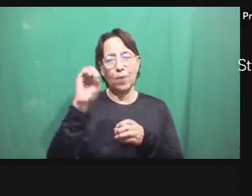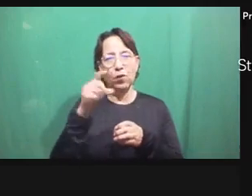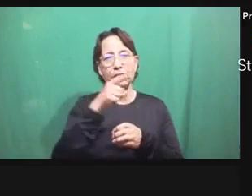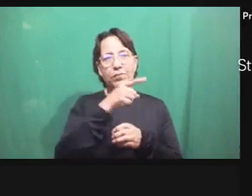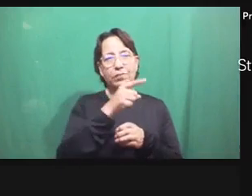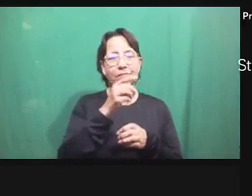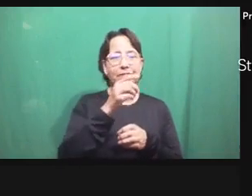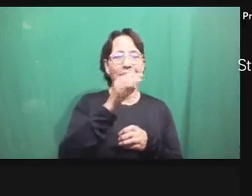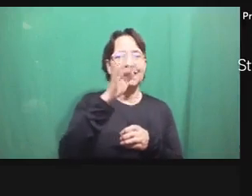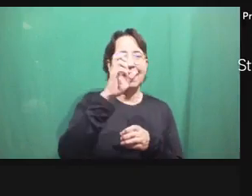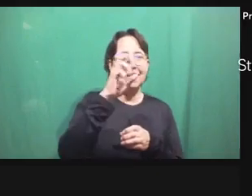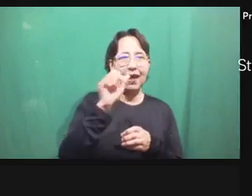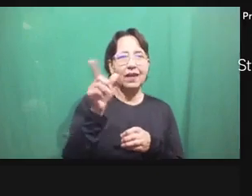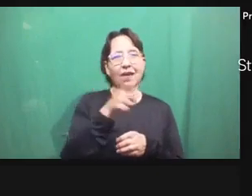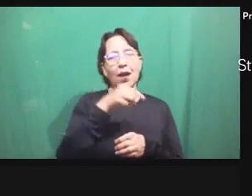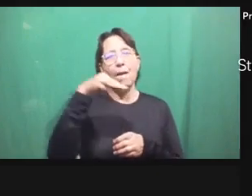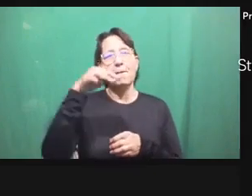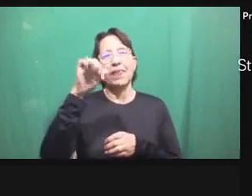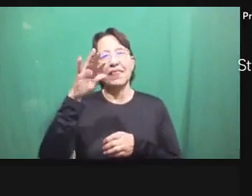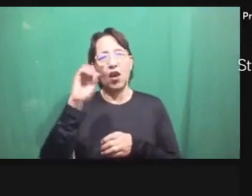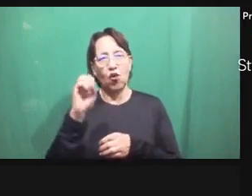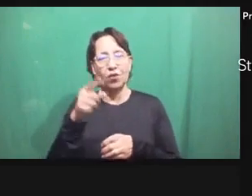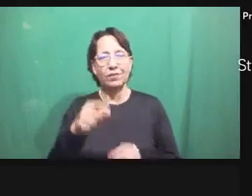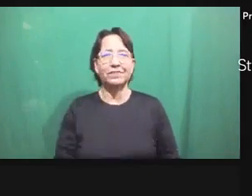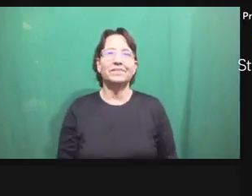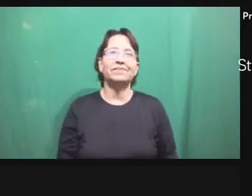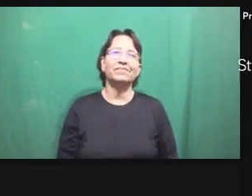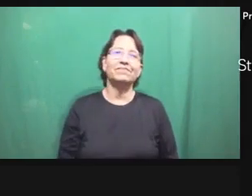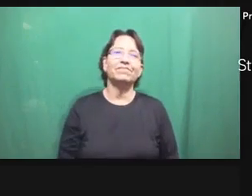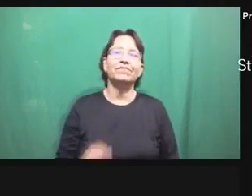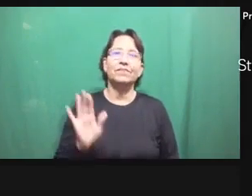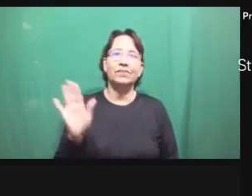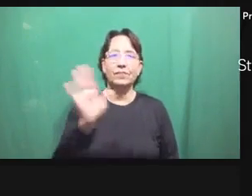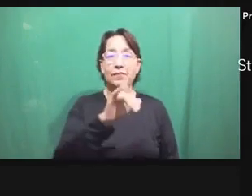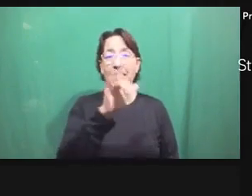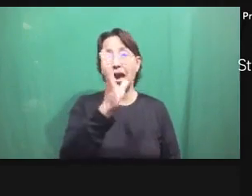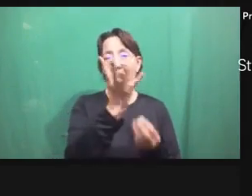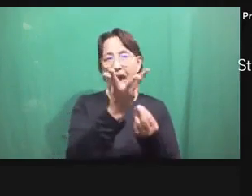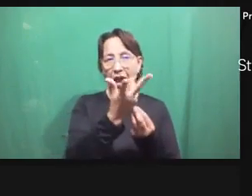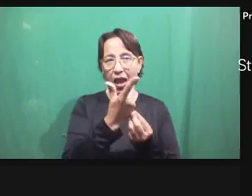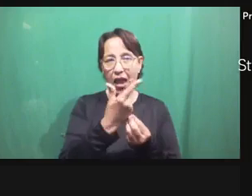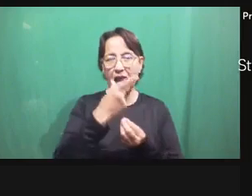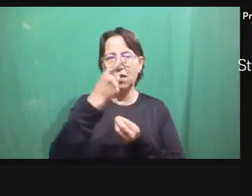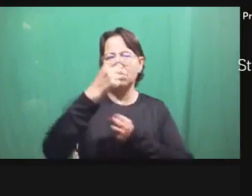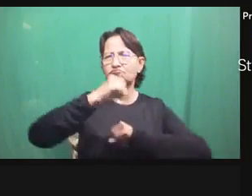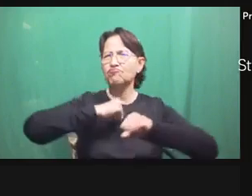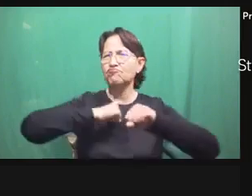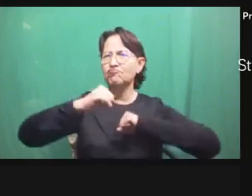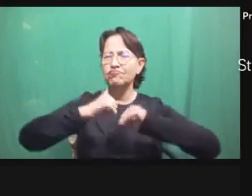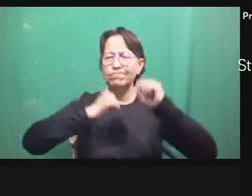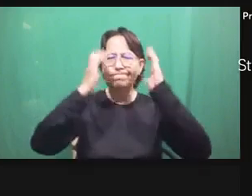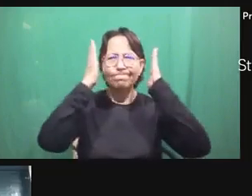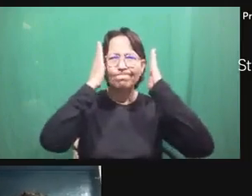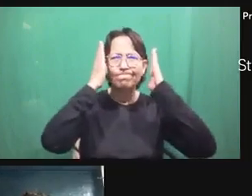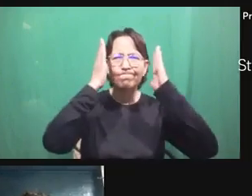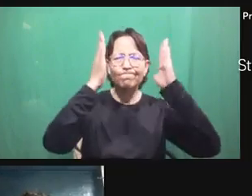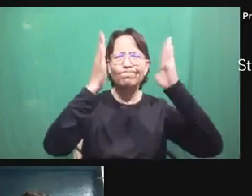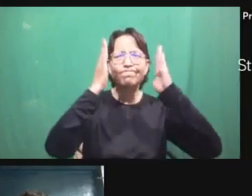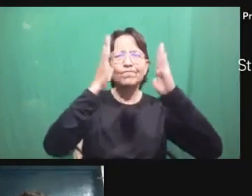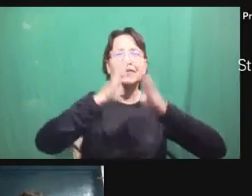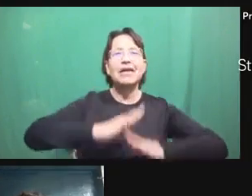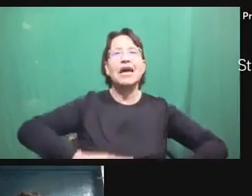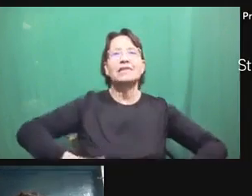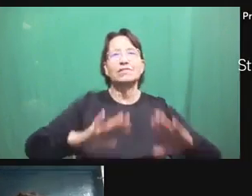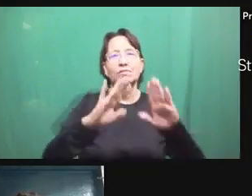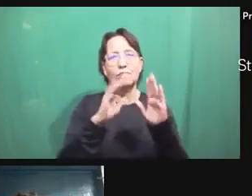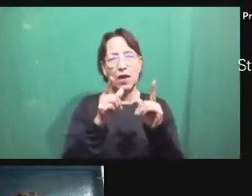Tatiana Saavedra y Mateo Ayala. Ellos son artistas y gestores enfocados en el arte relacional del espacio